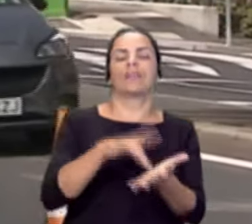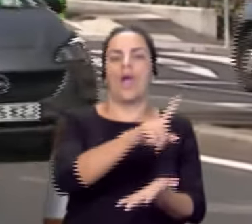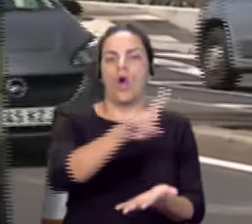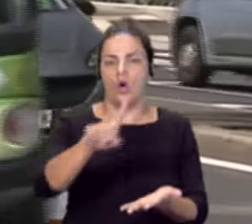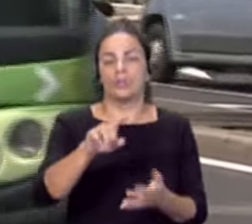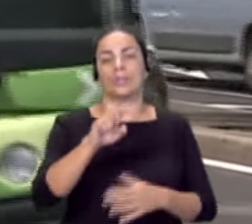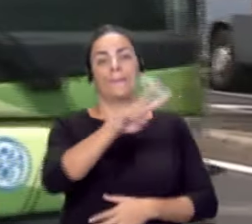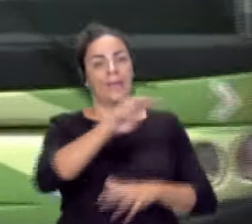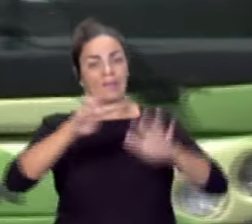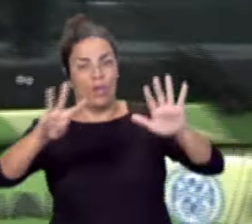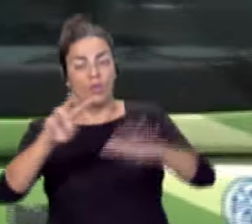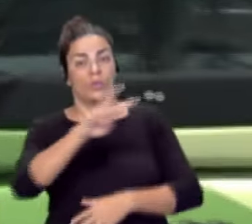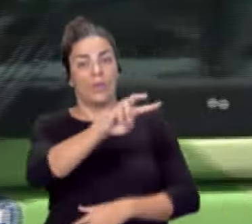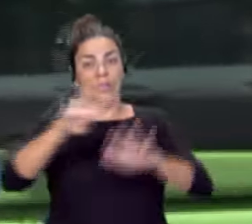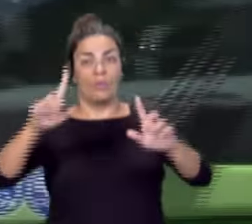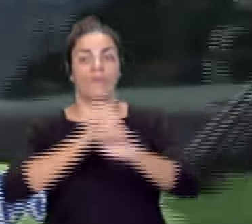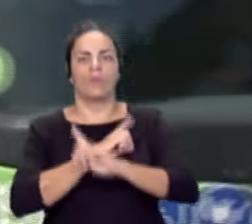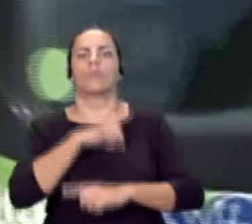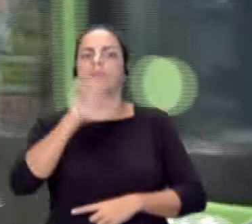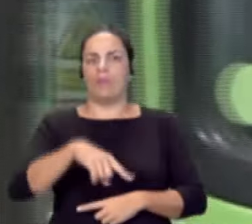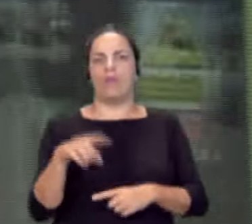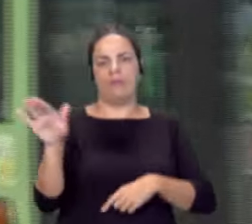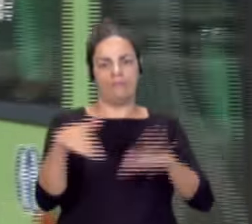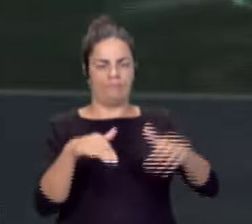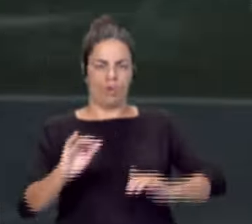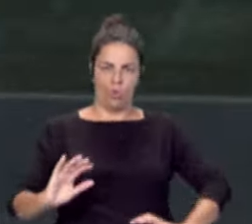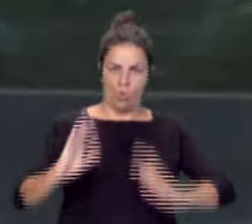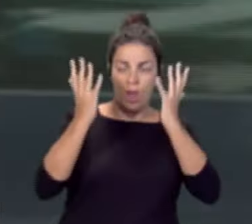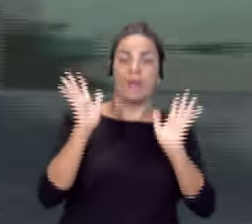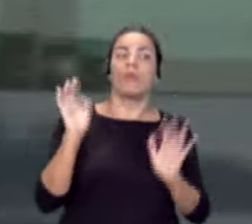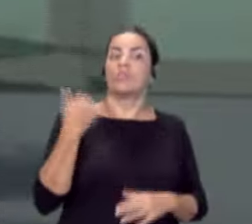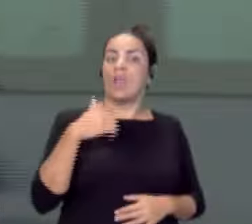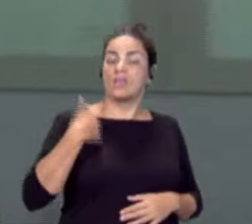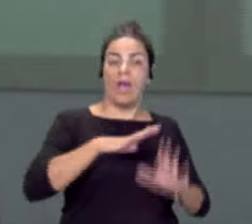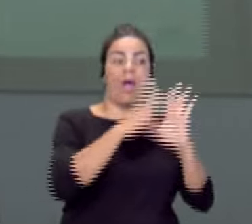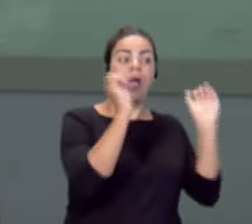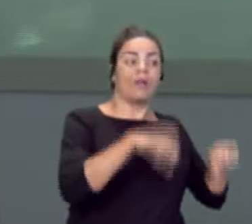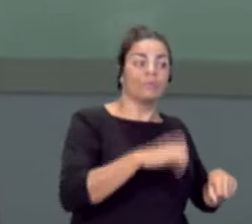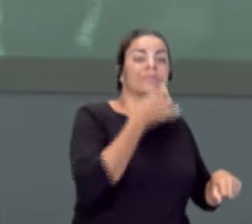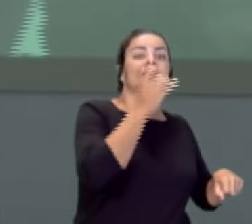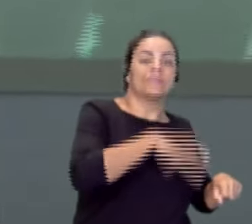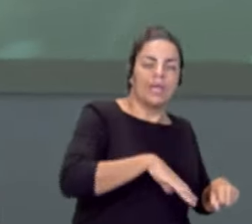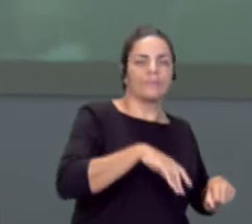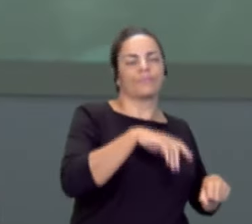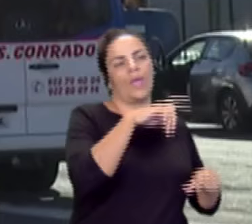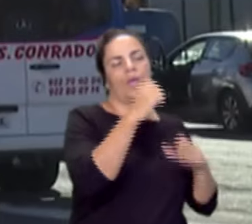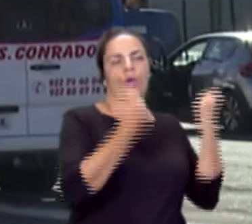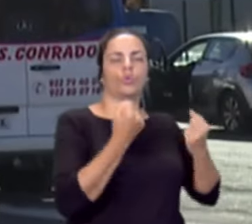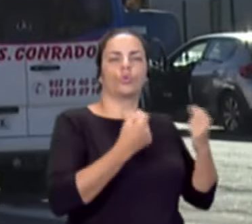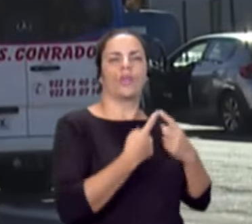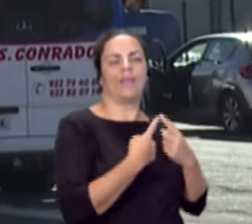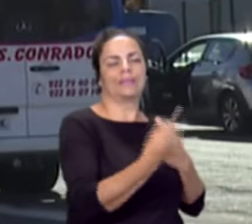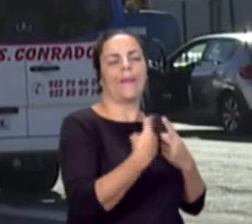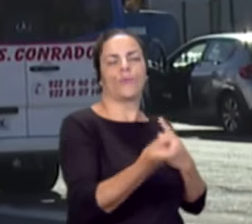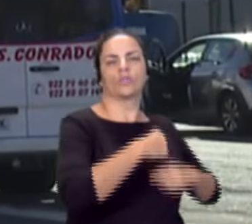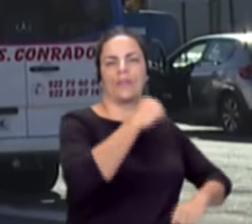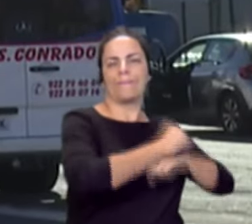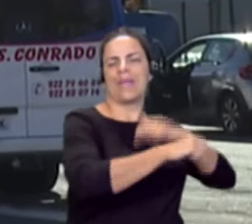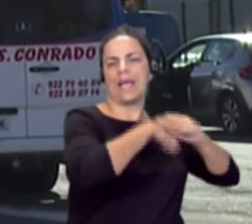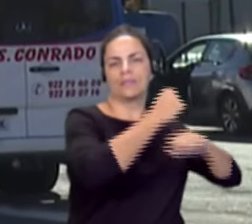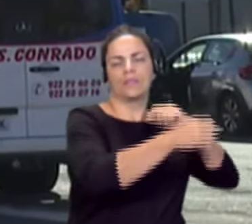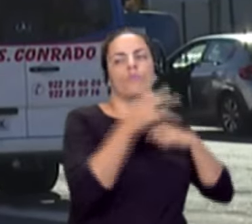29 de noviembre. Quienes sí han llegado a un acuerdo son los conductores del transporte de mercancías, que se han descolgado de los paros